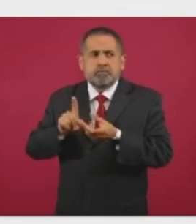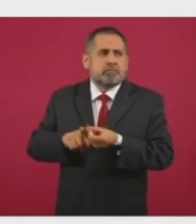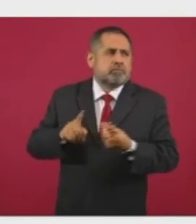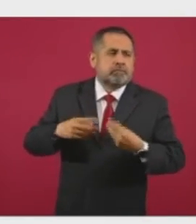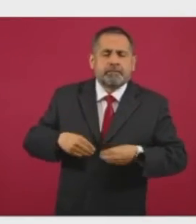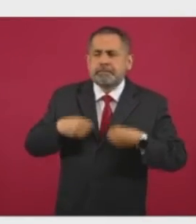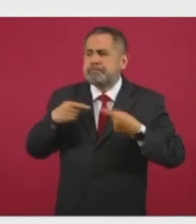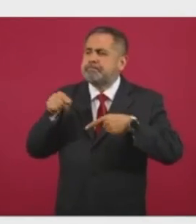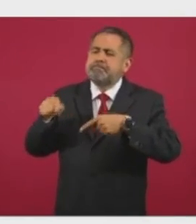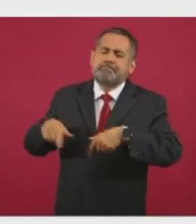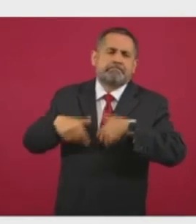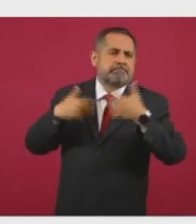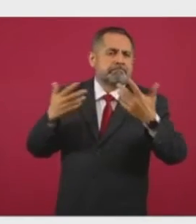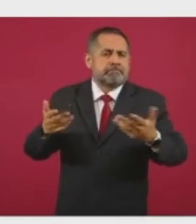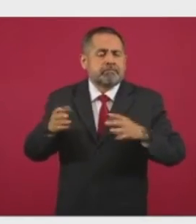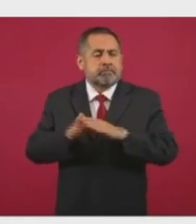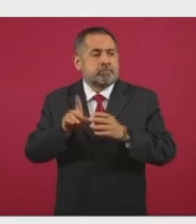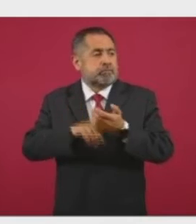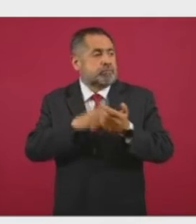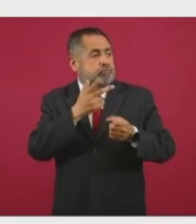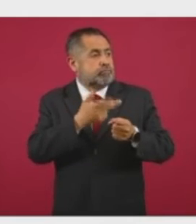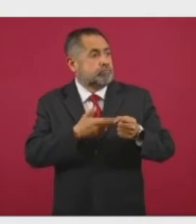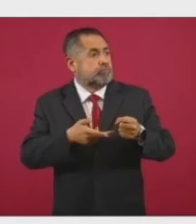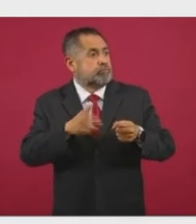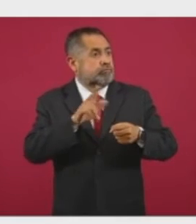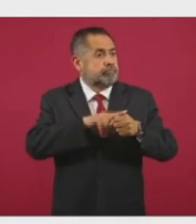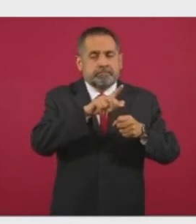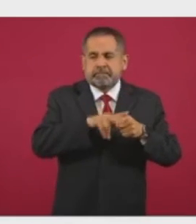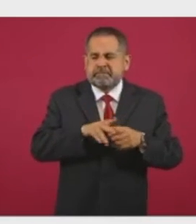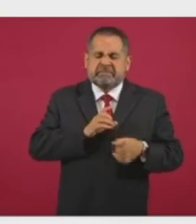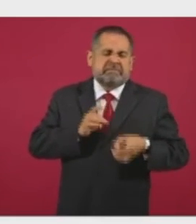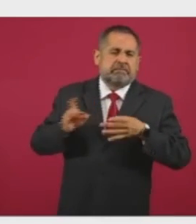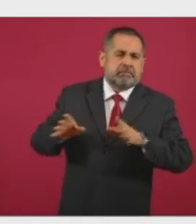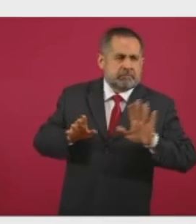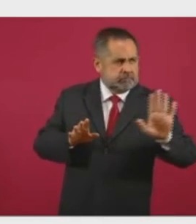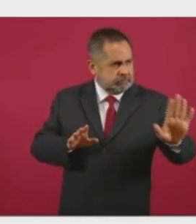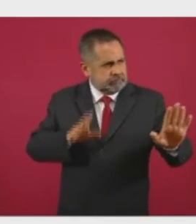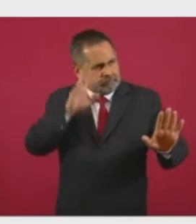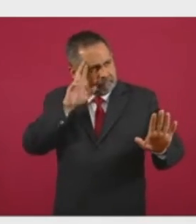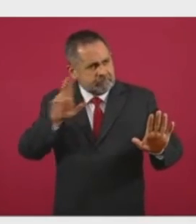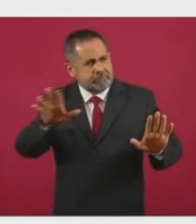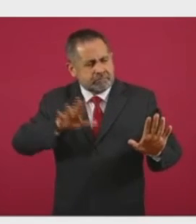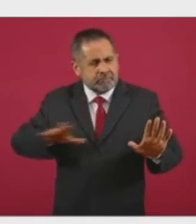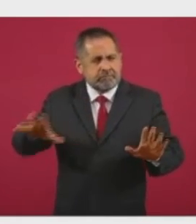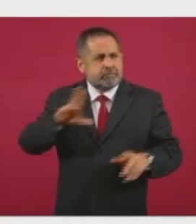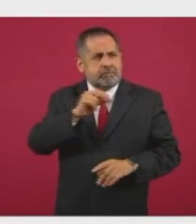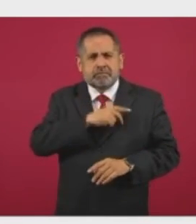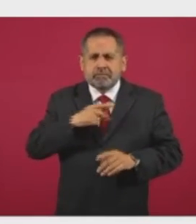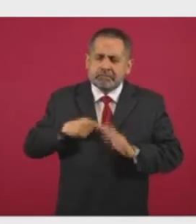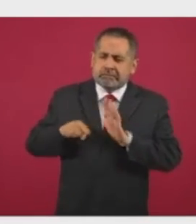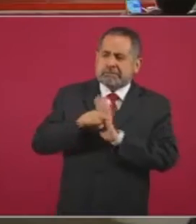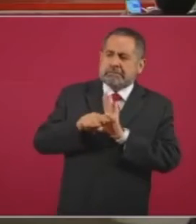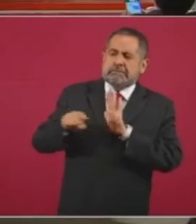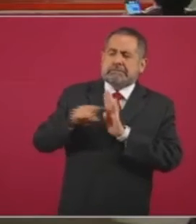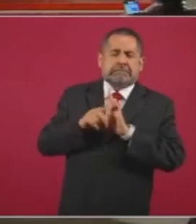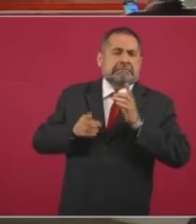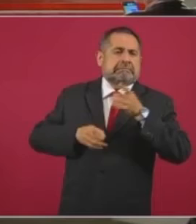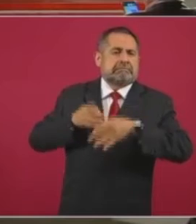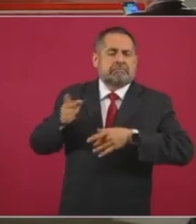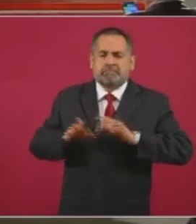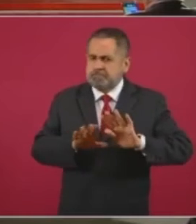encuentren nuestros sistemas de salud libres de estigma y discriminación y que tienen diferentes elementos que